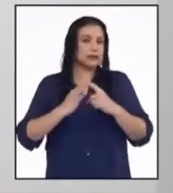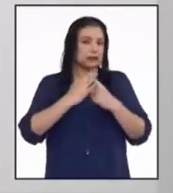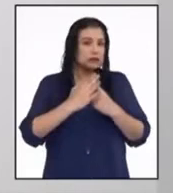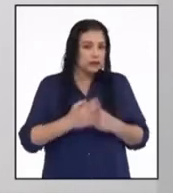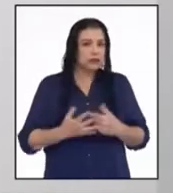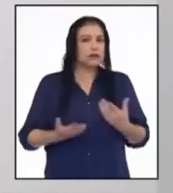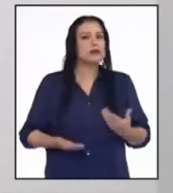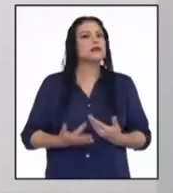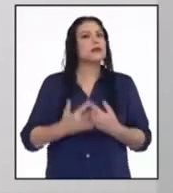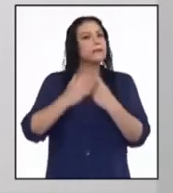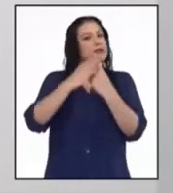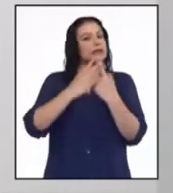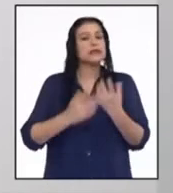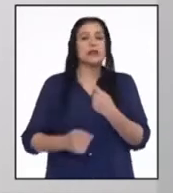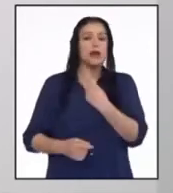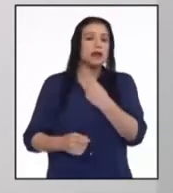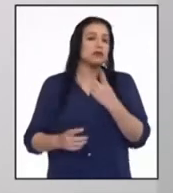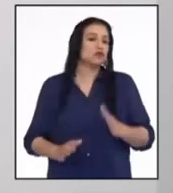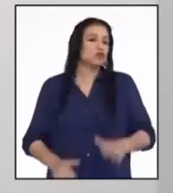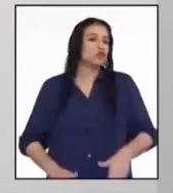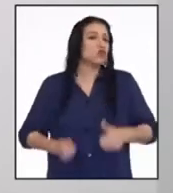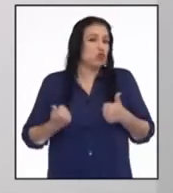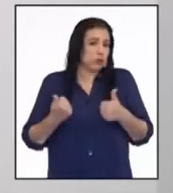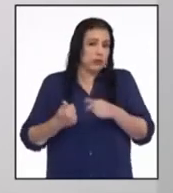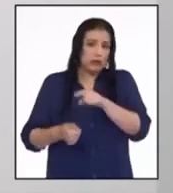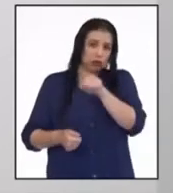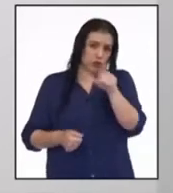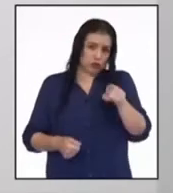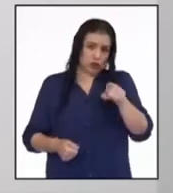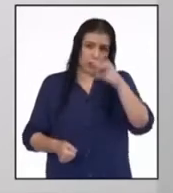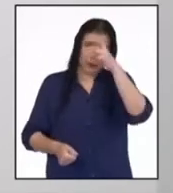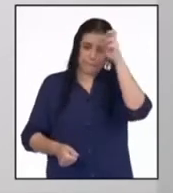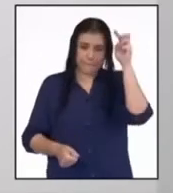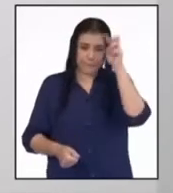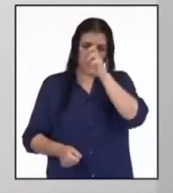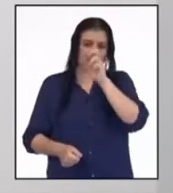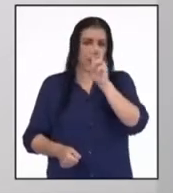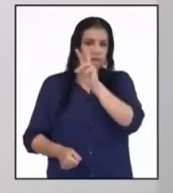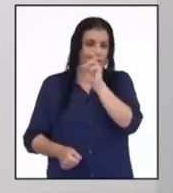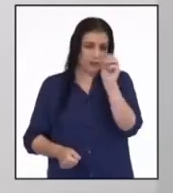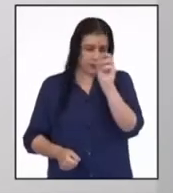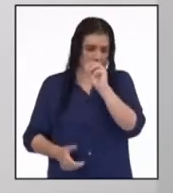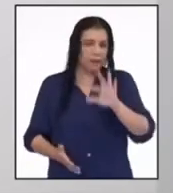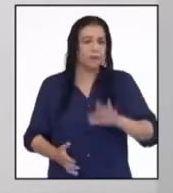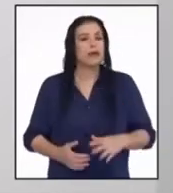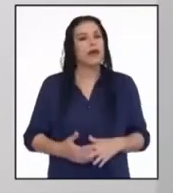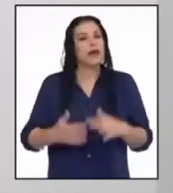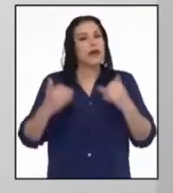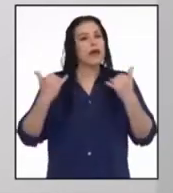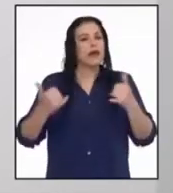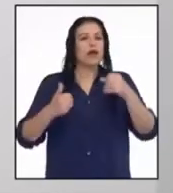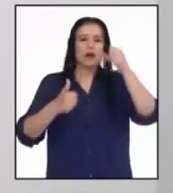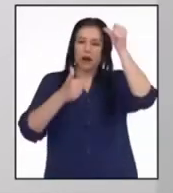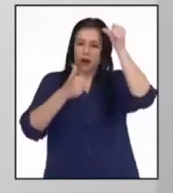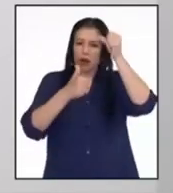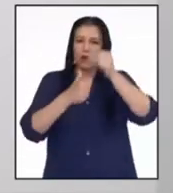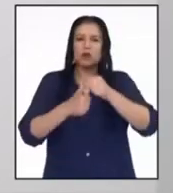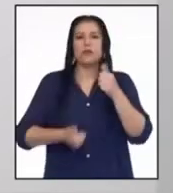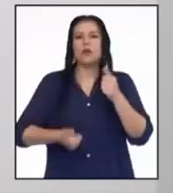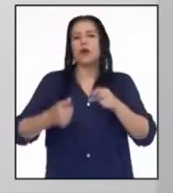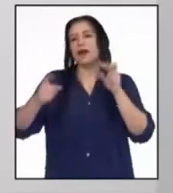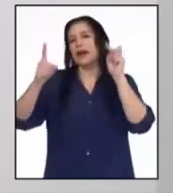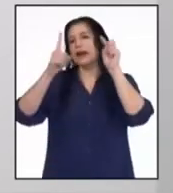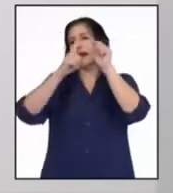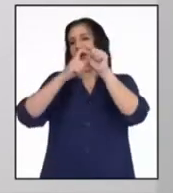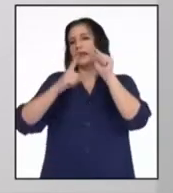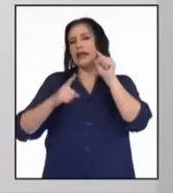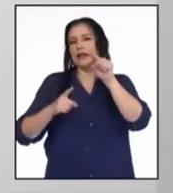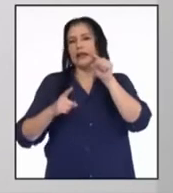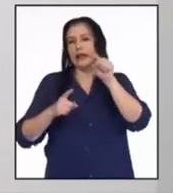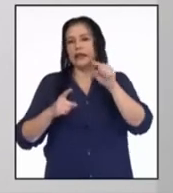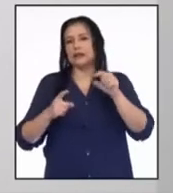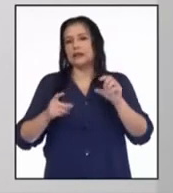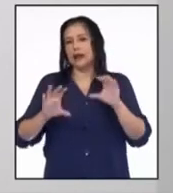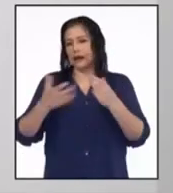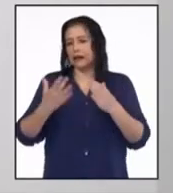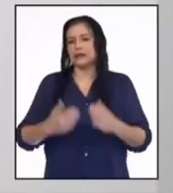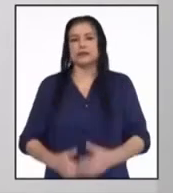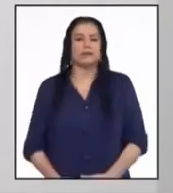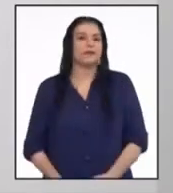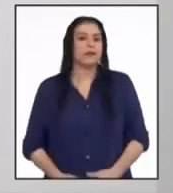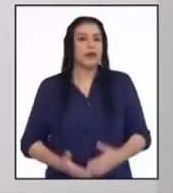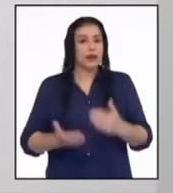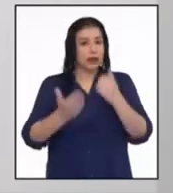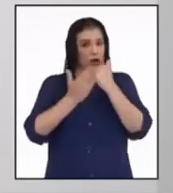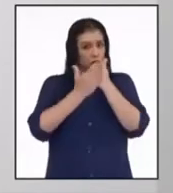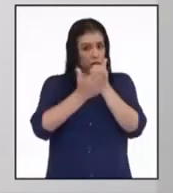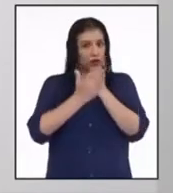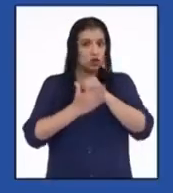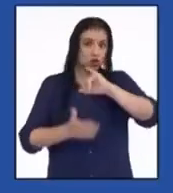se nos presenten en la vida real, chicas y chicos de la promo 2020. Y ahora recordemos el reto de ese programa. ¿Nos